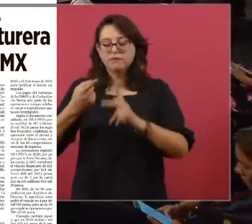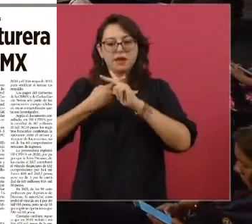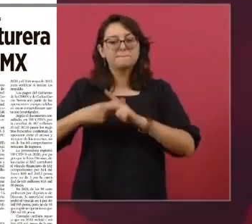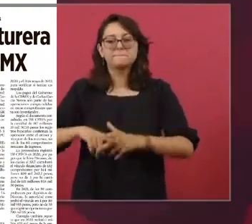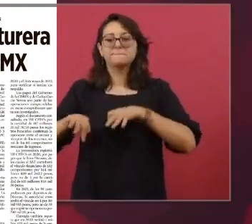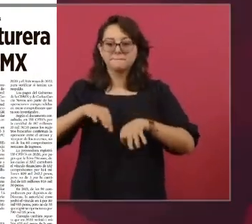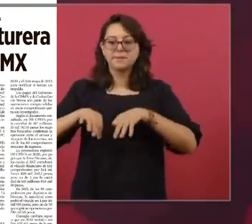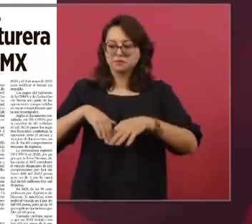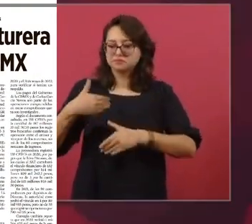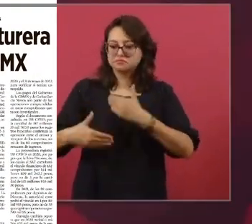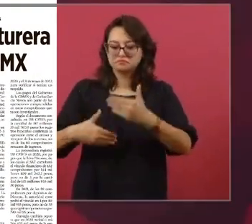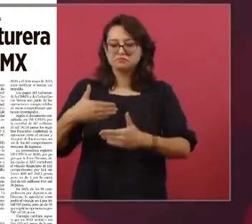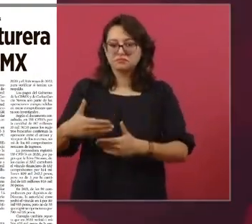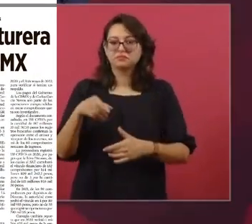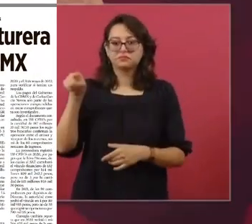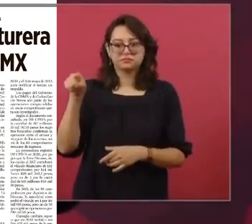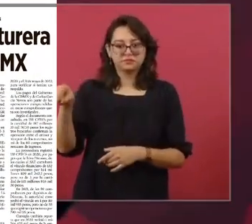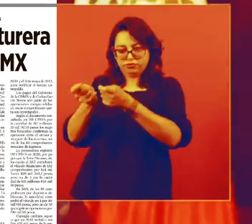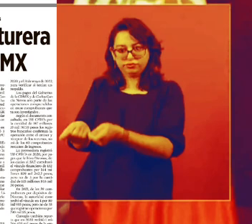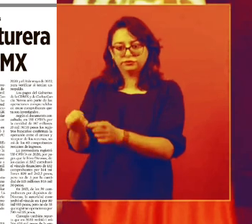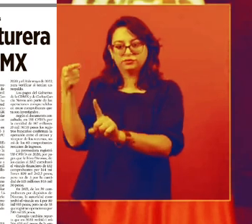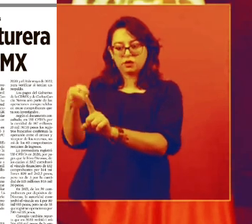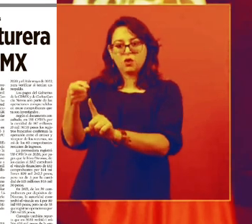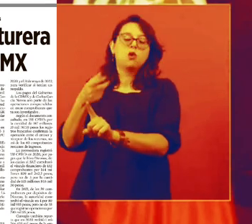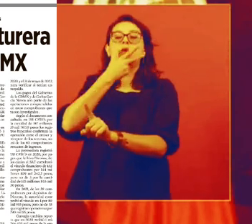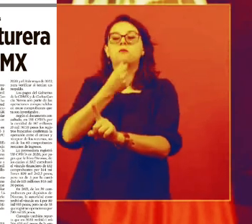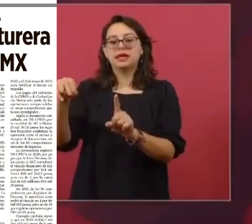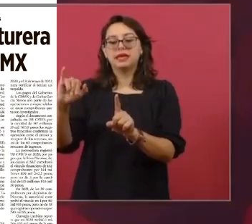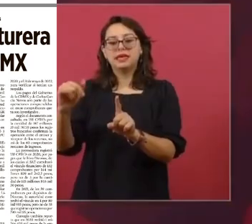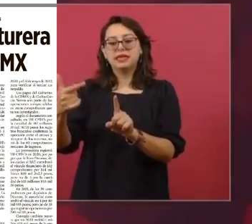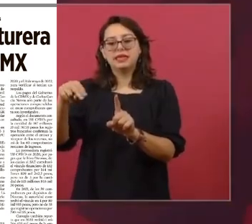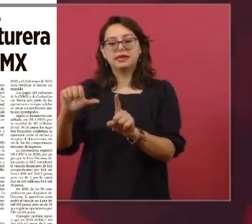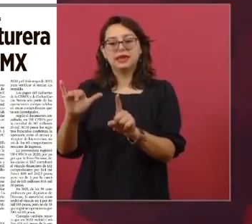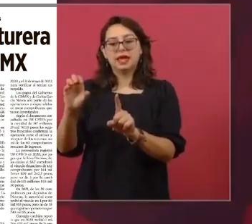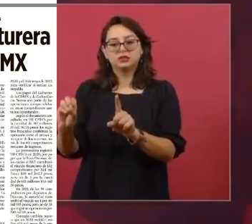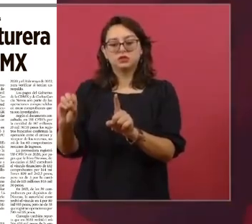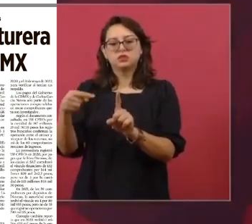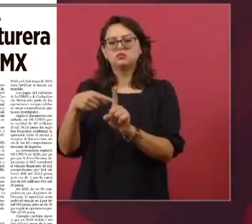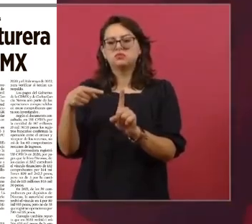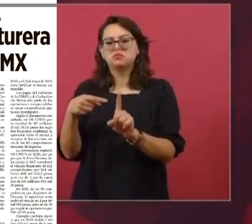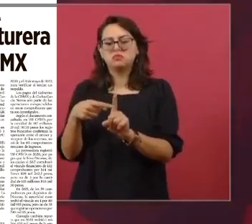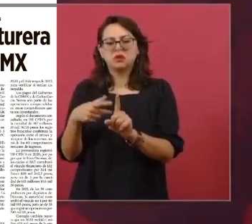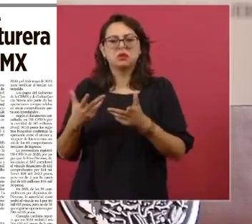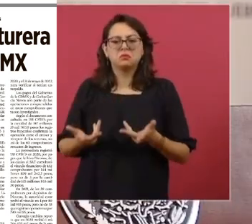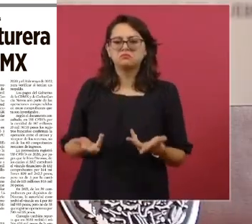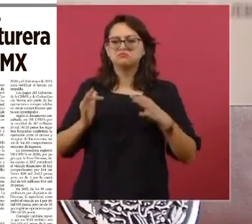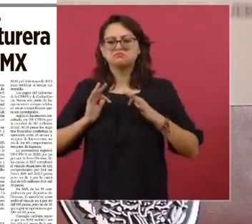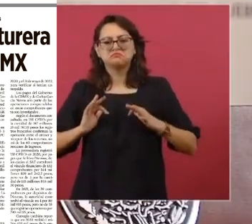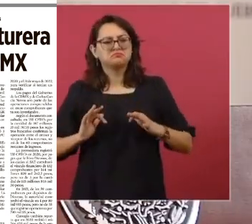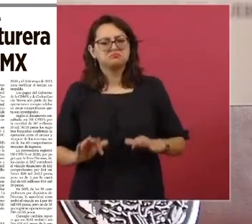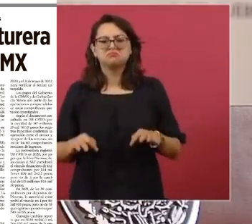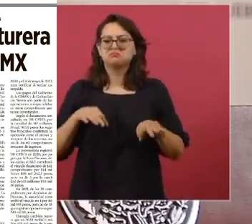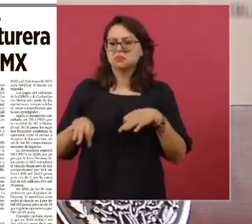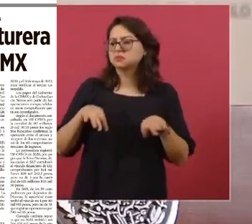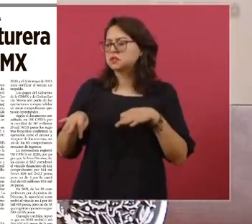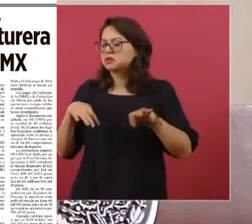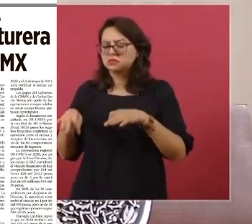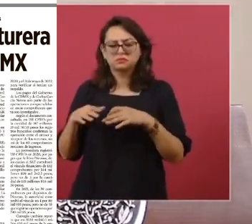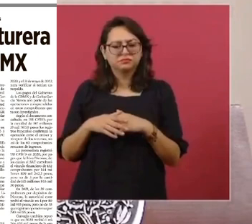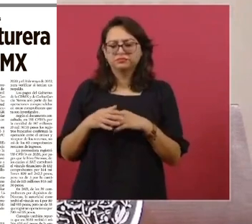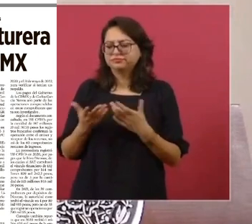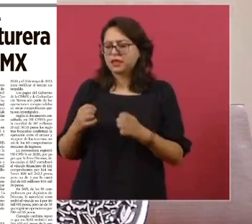Quien es nombrado para ocuparse de este sistema, Ignacio Ovalle, se confía, comete el error de llamar a